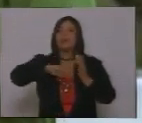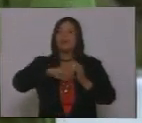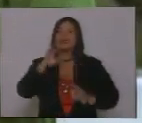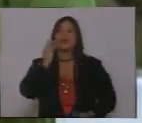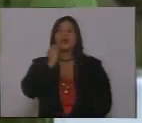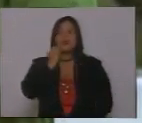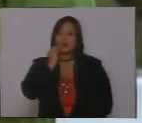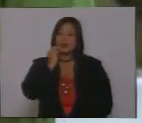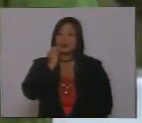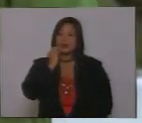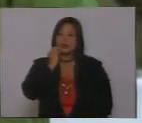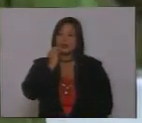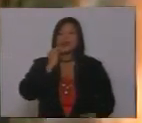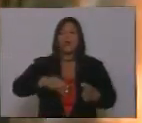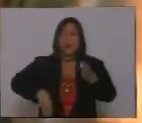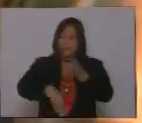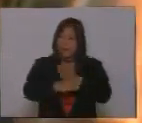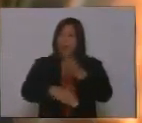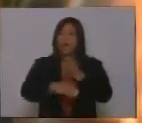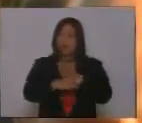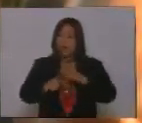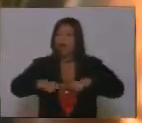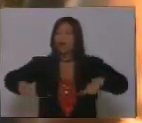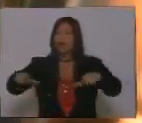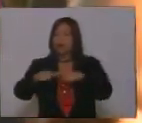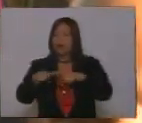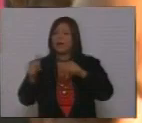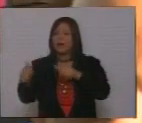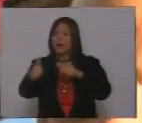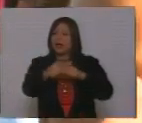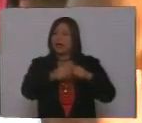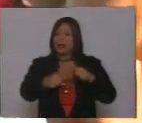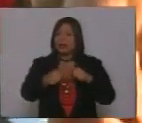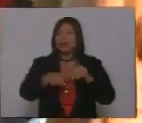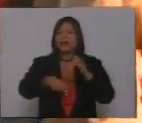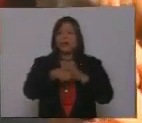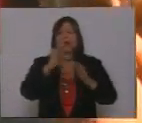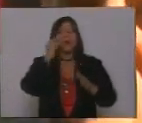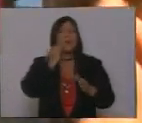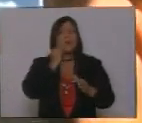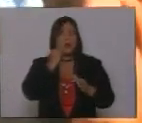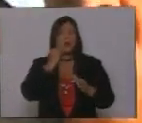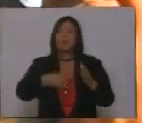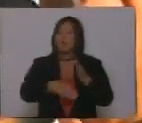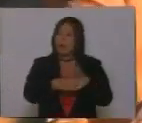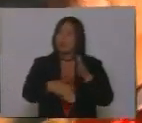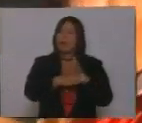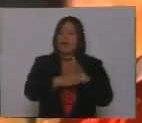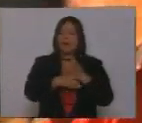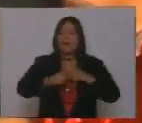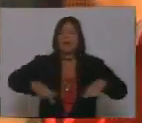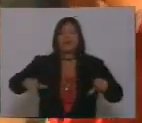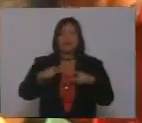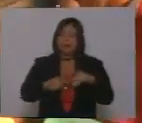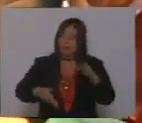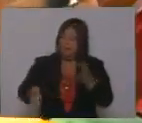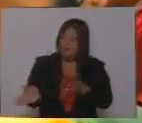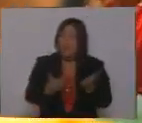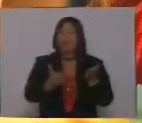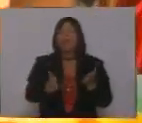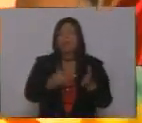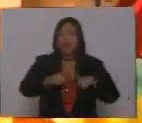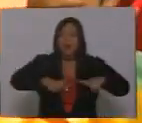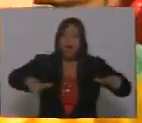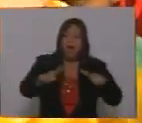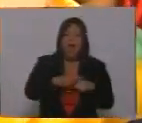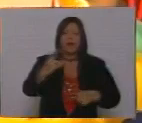juventud, compañeros. Vayamos a cada rincón de nuestro país, de nuestro pueblo, de nuestro territorio, de nuestras aulas